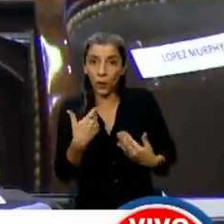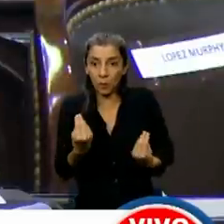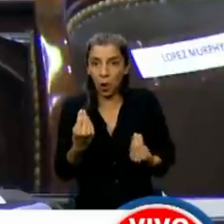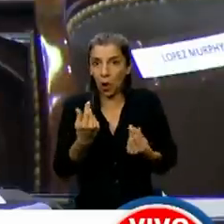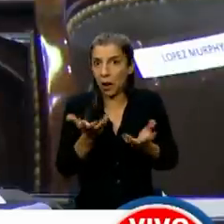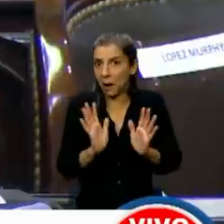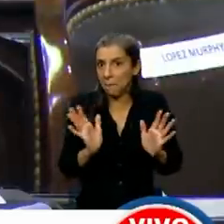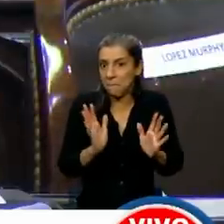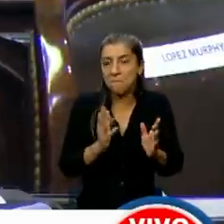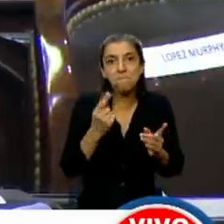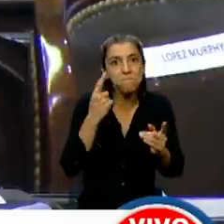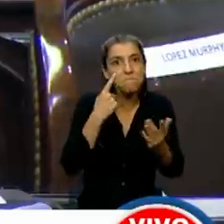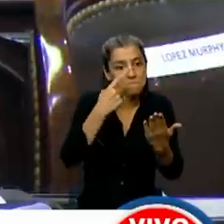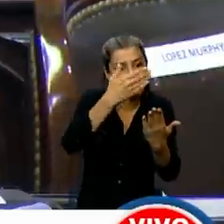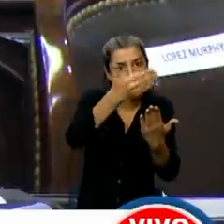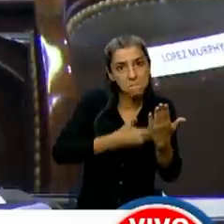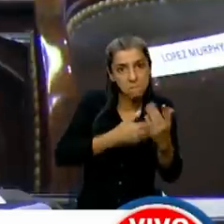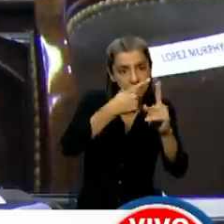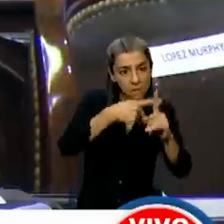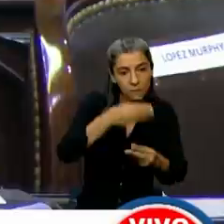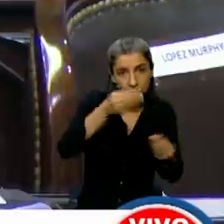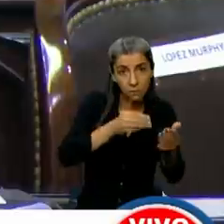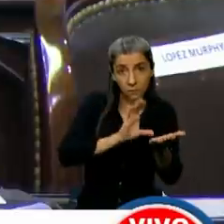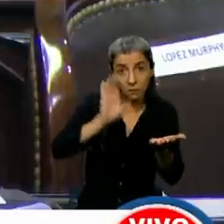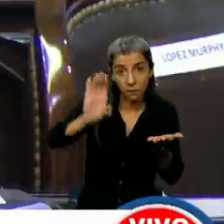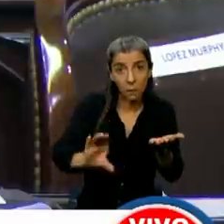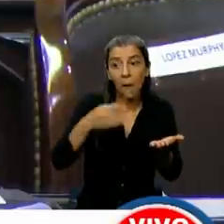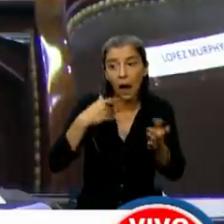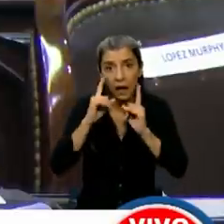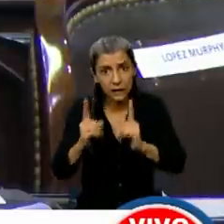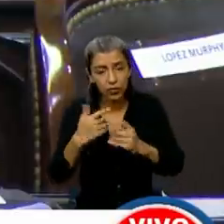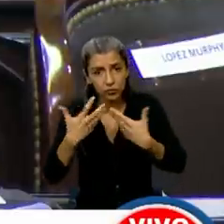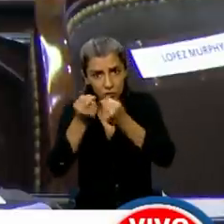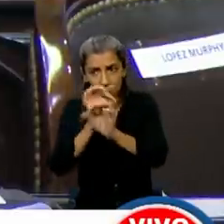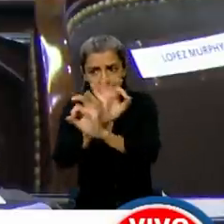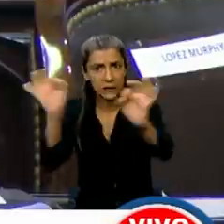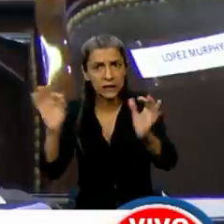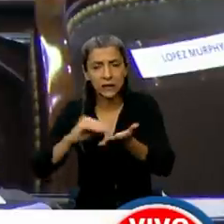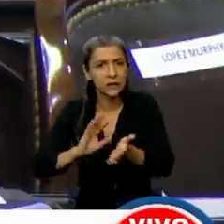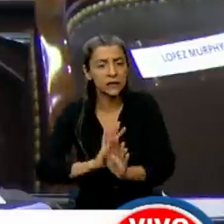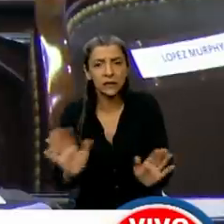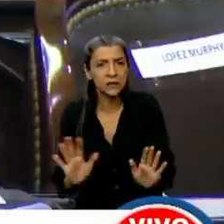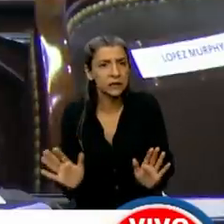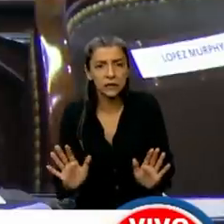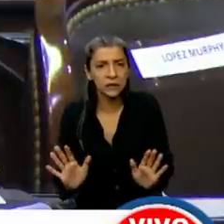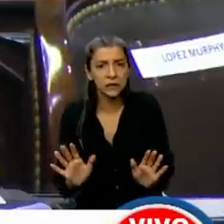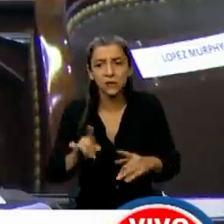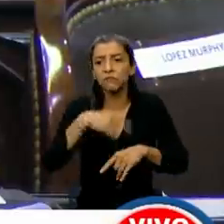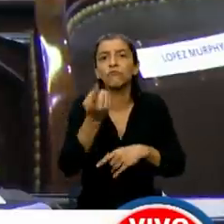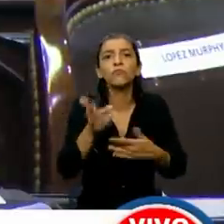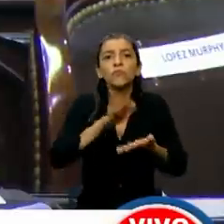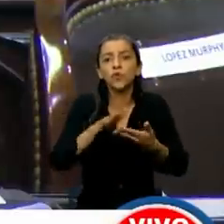presupuestarias para atender esa situación entre otras por ejemplo presupuestado el bono